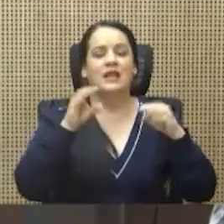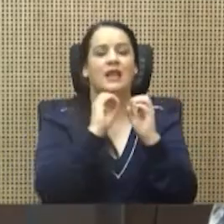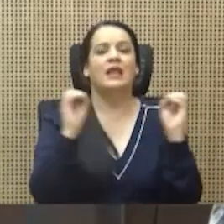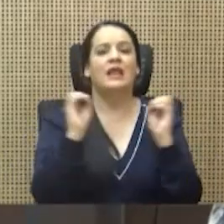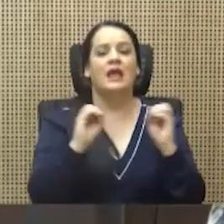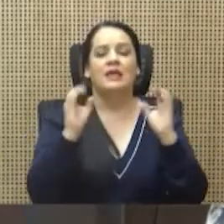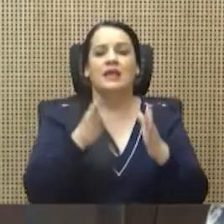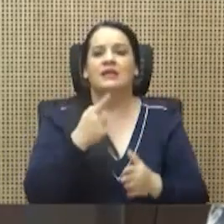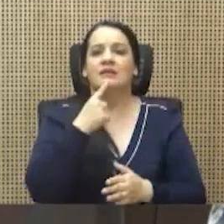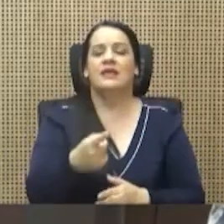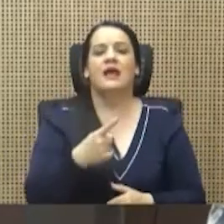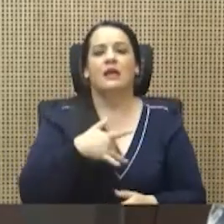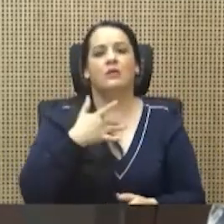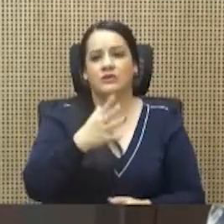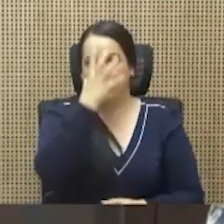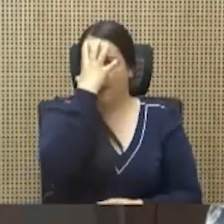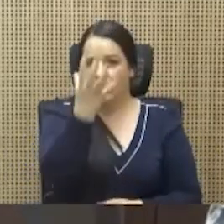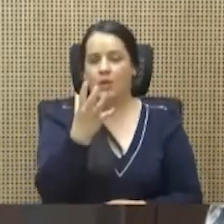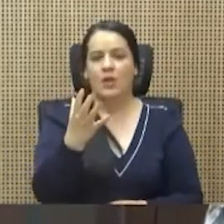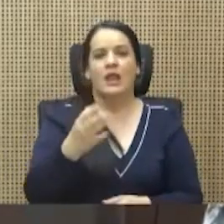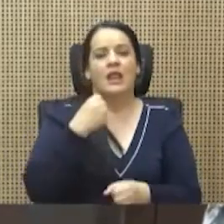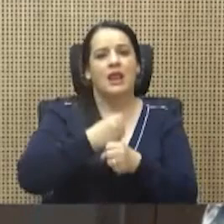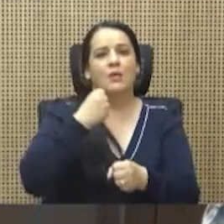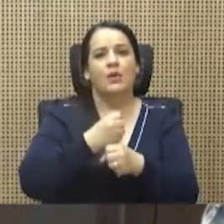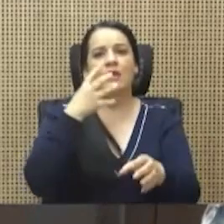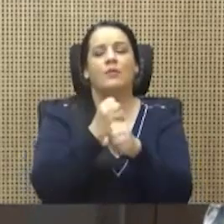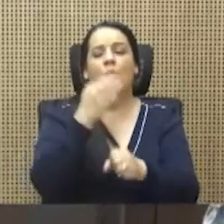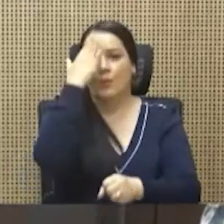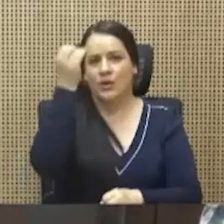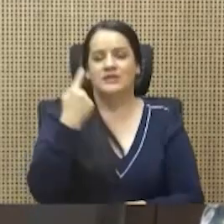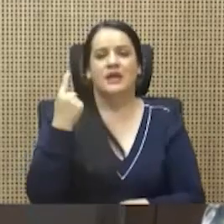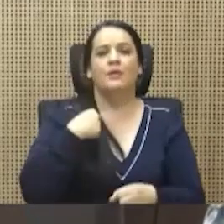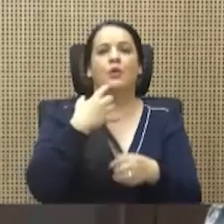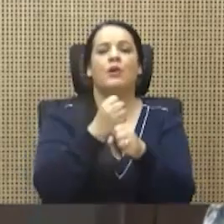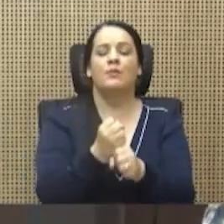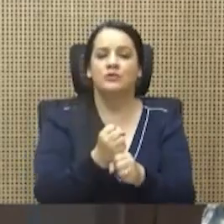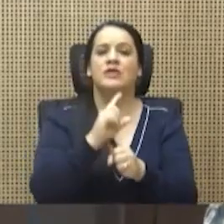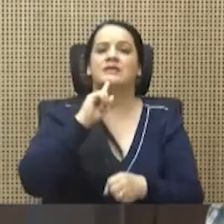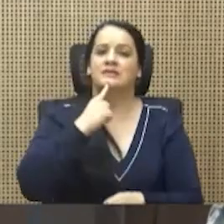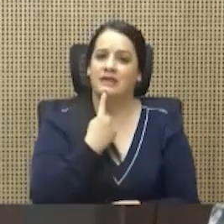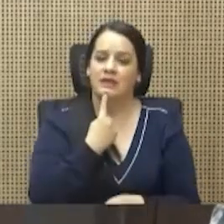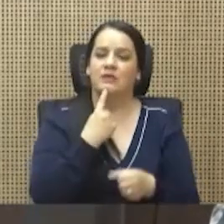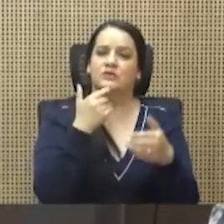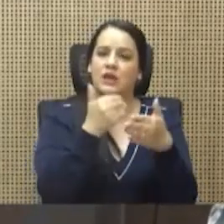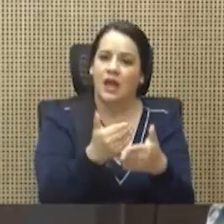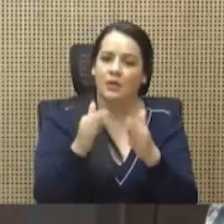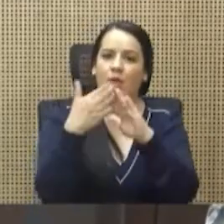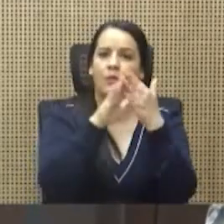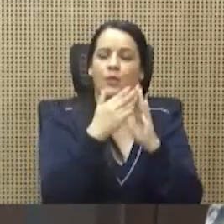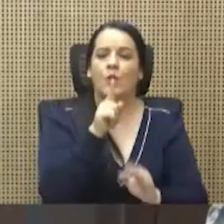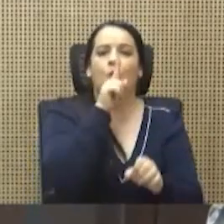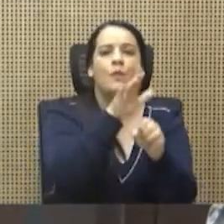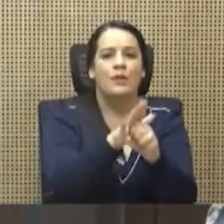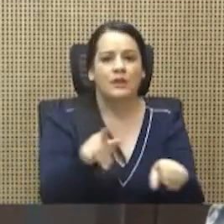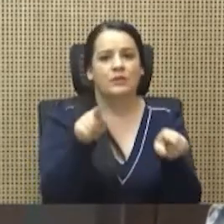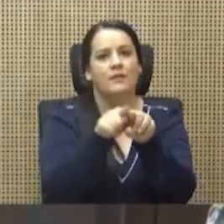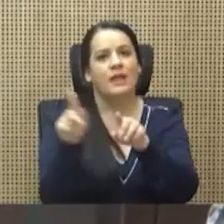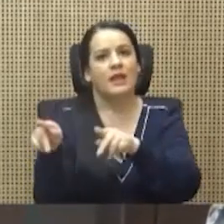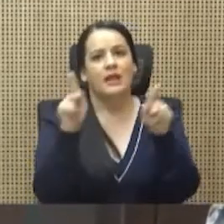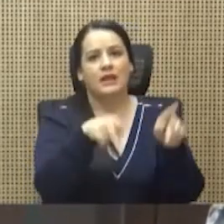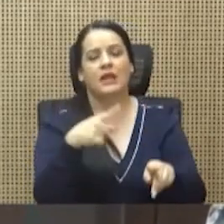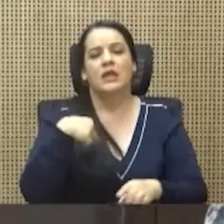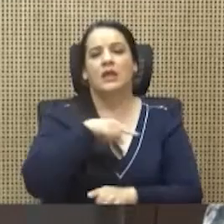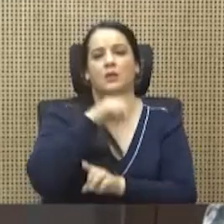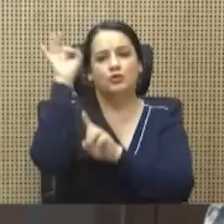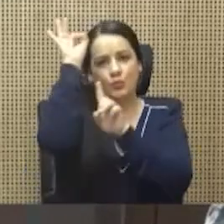hemos desempeñado porque siempre lo hemos hecho de forma seria, responsable, cercanos a las comunidades y cumpliéndolo a la gente que nos trajo acá.